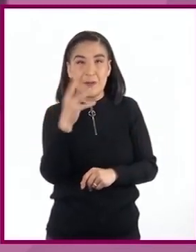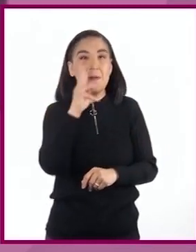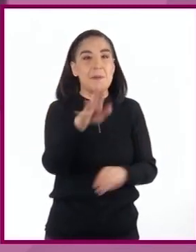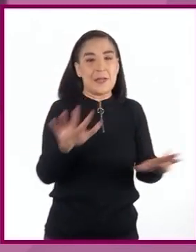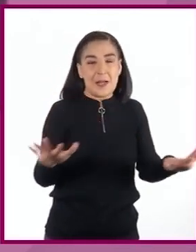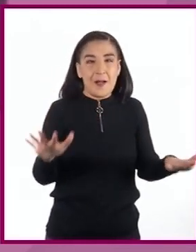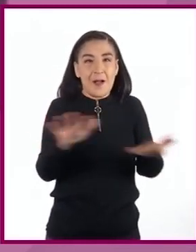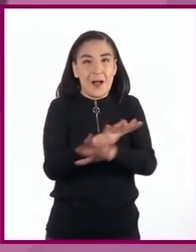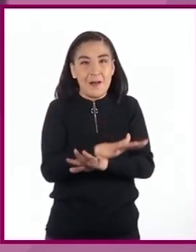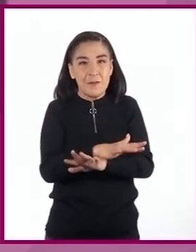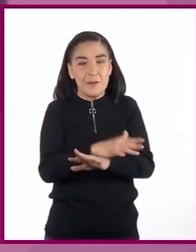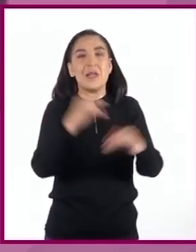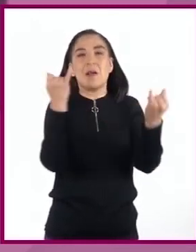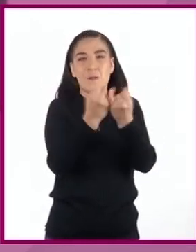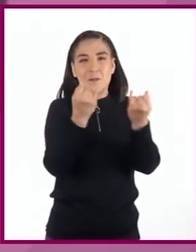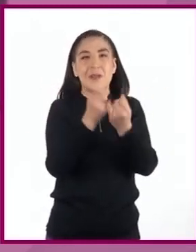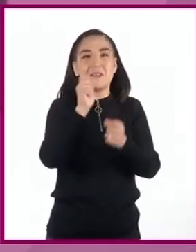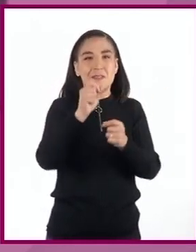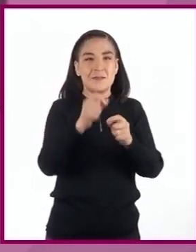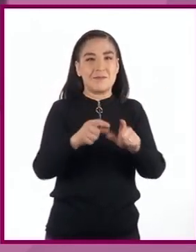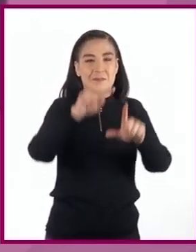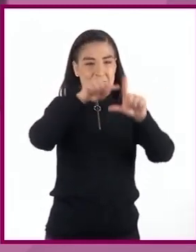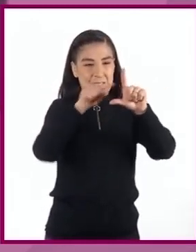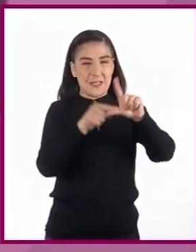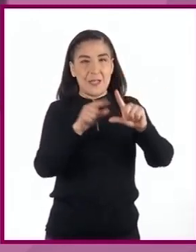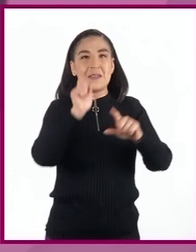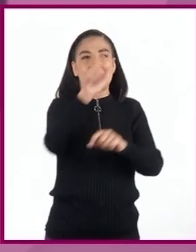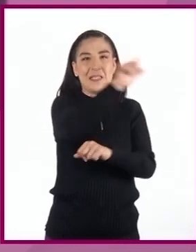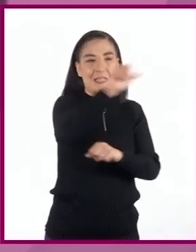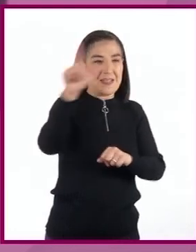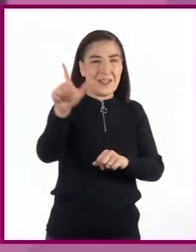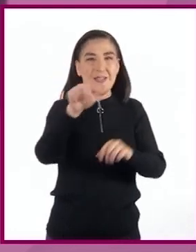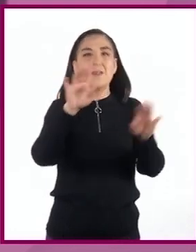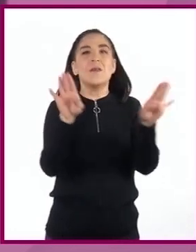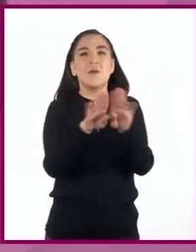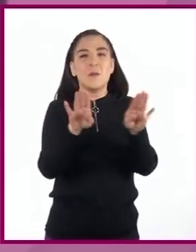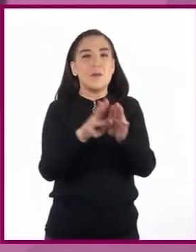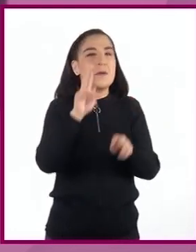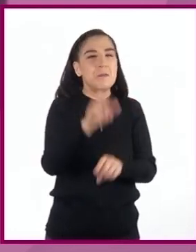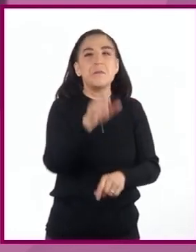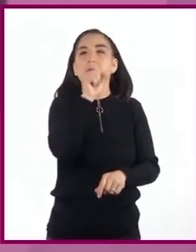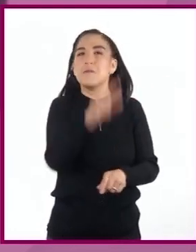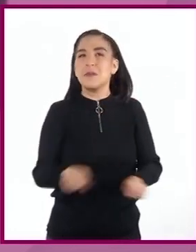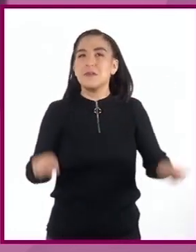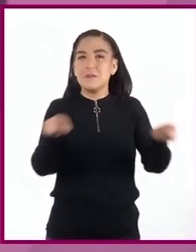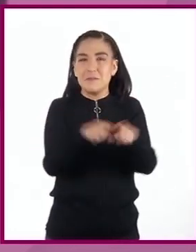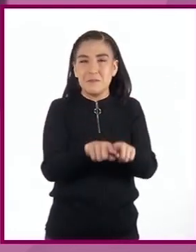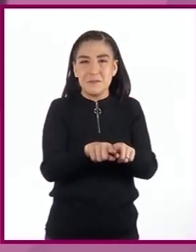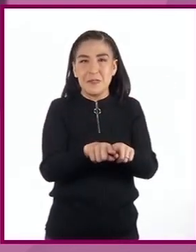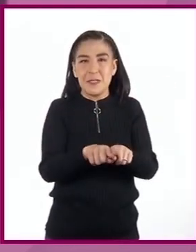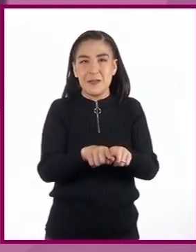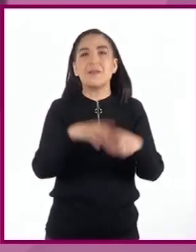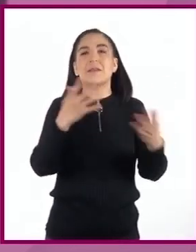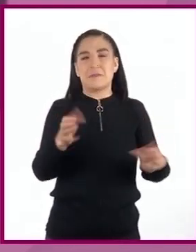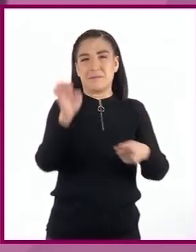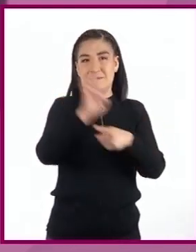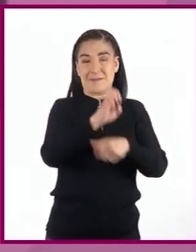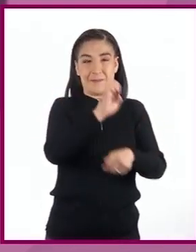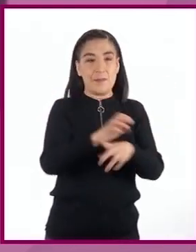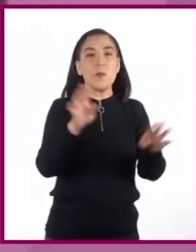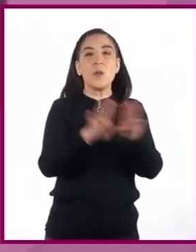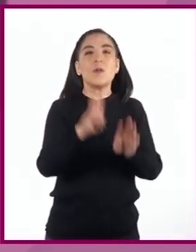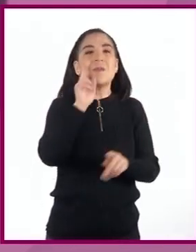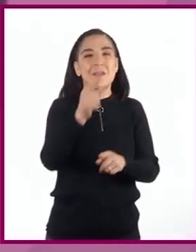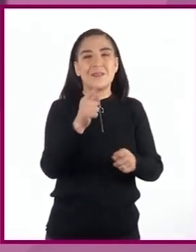correspondientes, así como las longitudes de los lados comprendidos entre ellos, tienen la misma medida. Entonces, por el